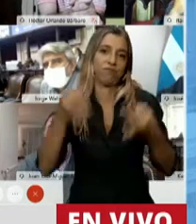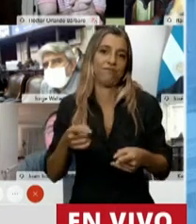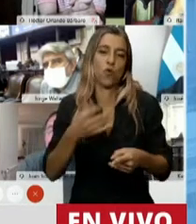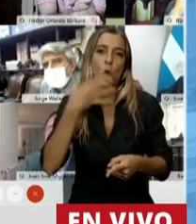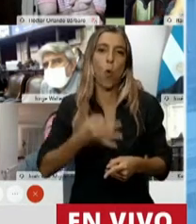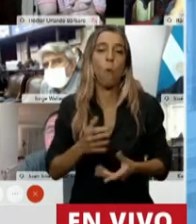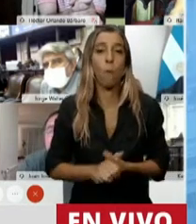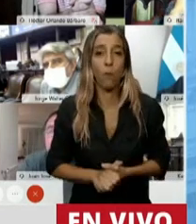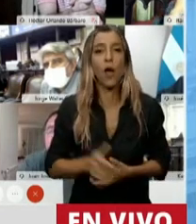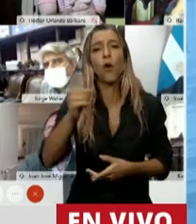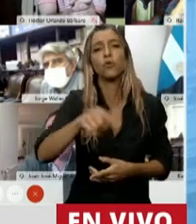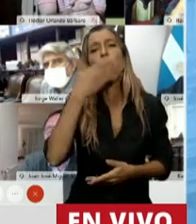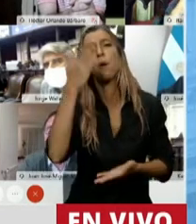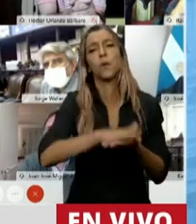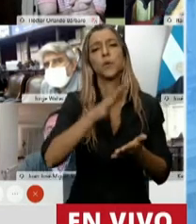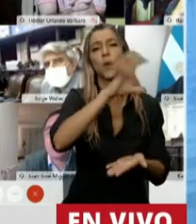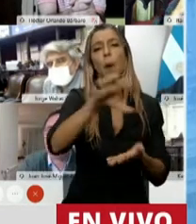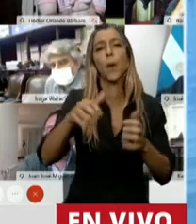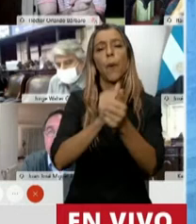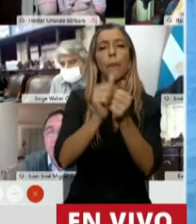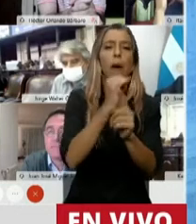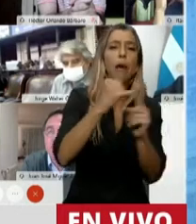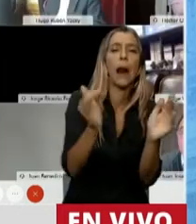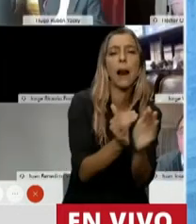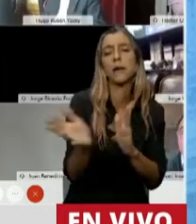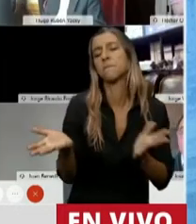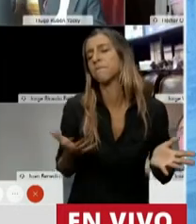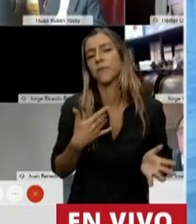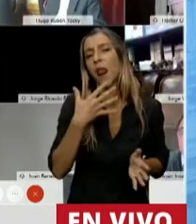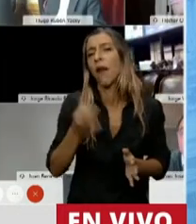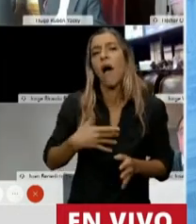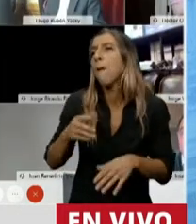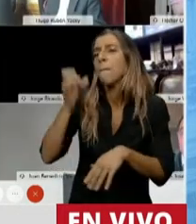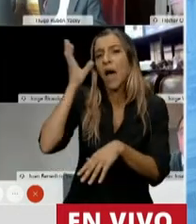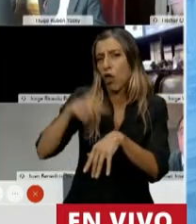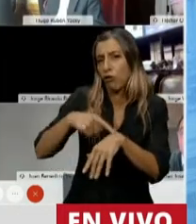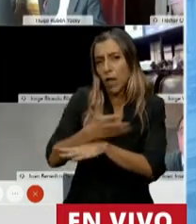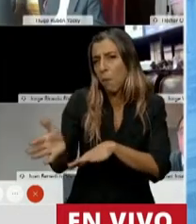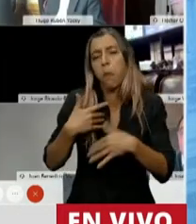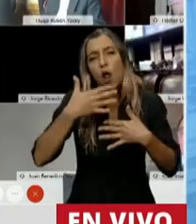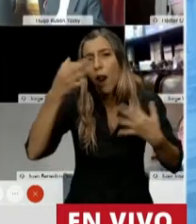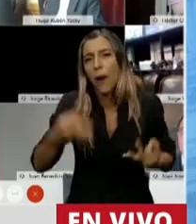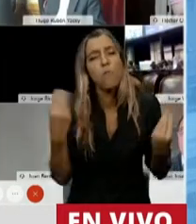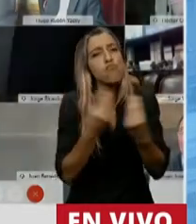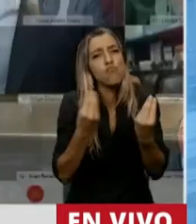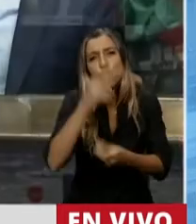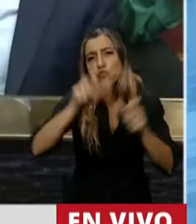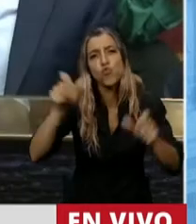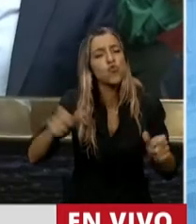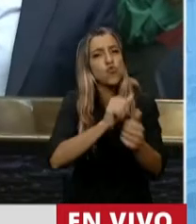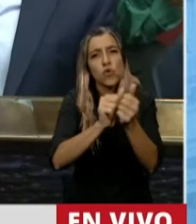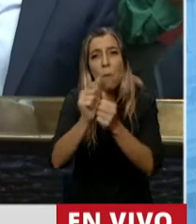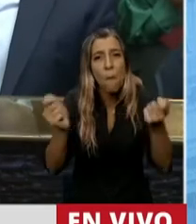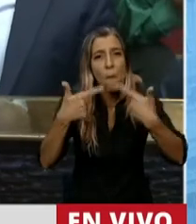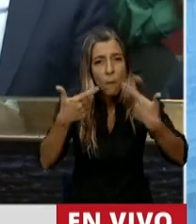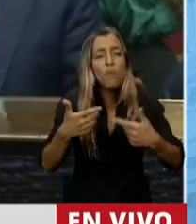medianas empresas, y yo los tengo que reivindicar, y perdóneme este tiempo, presidente. Hay muchísimos empresarios que han